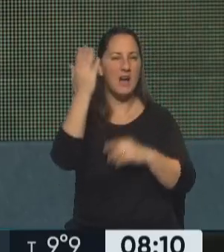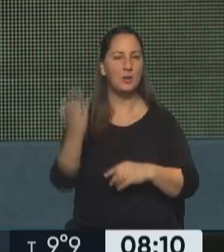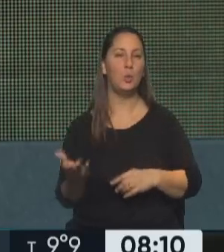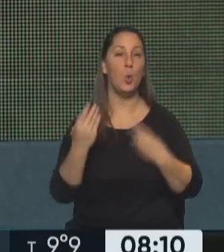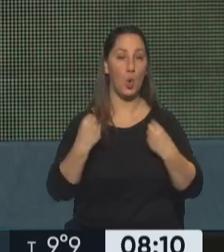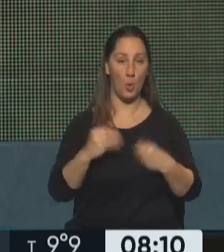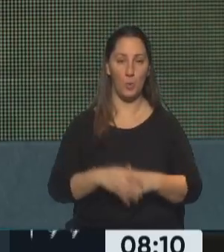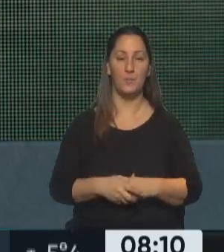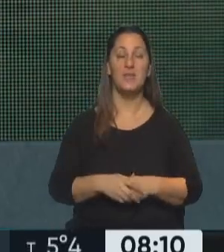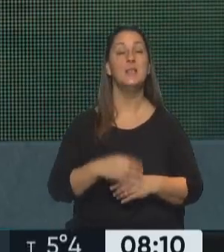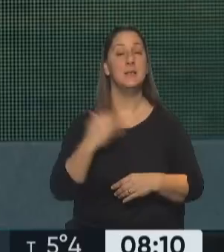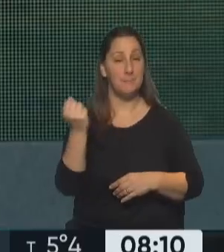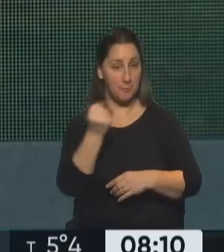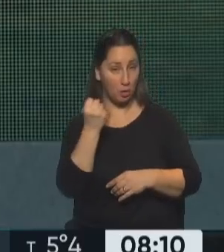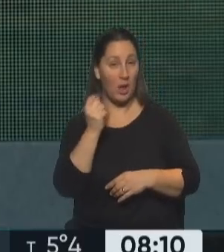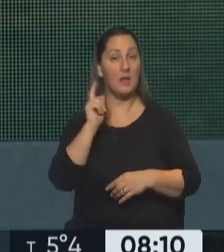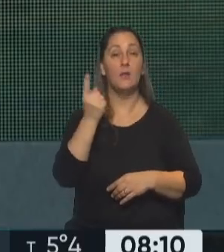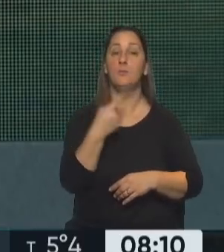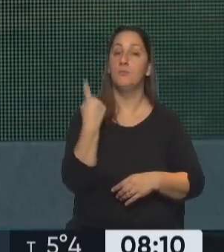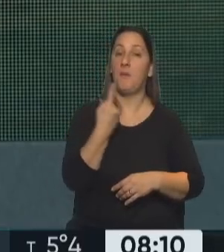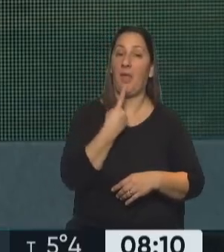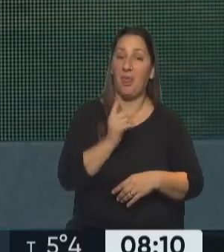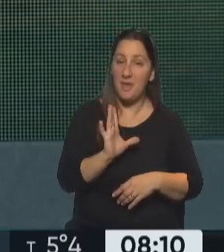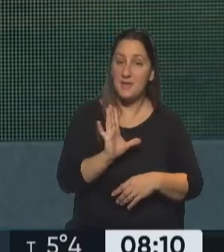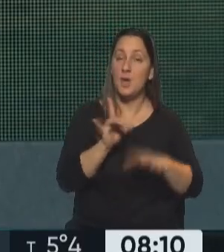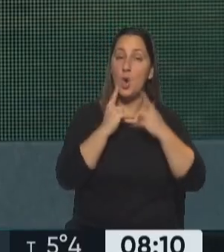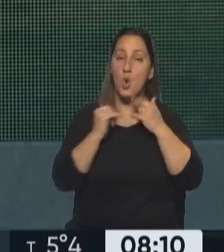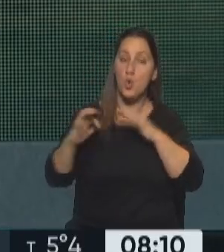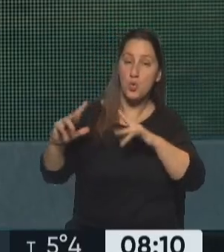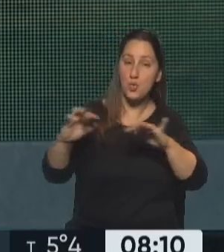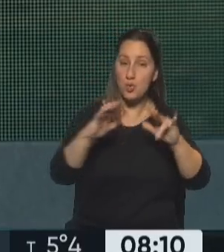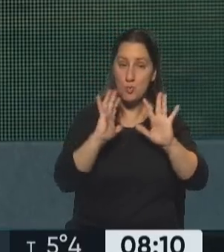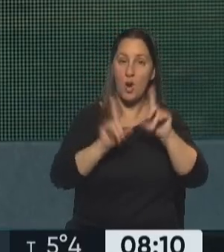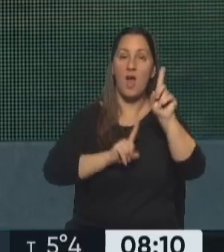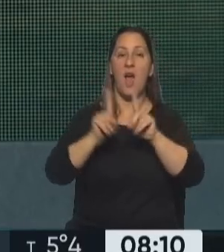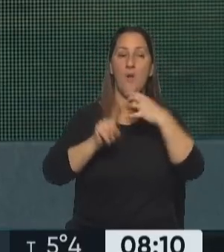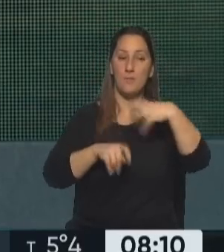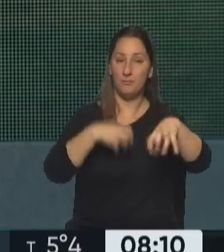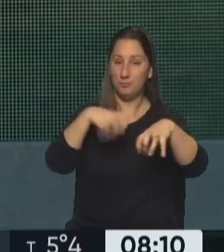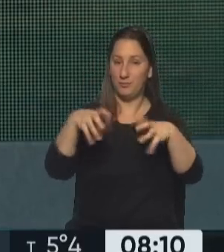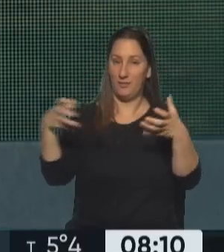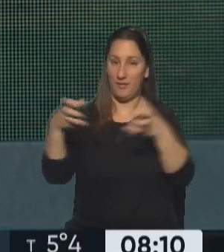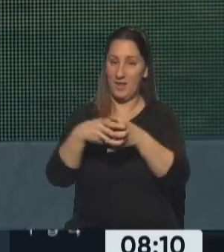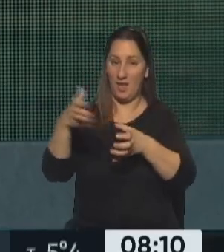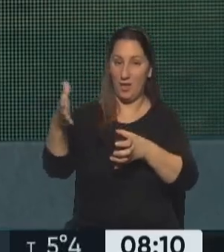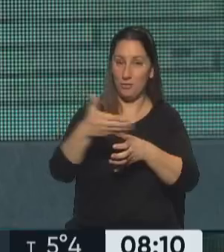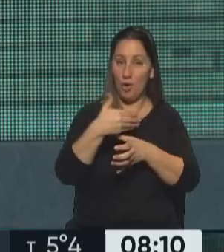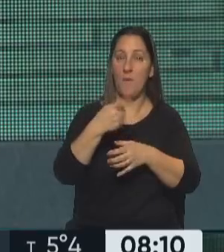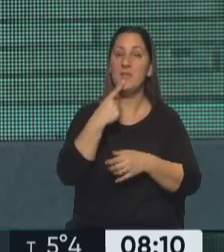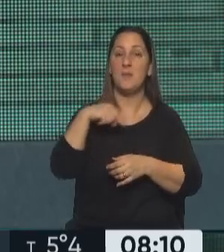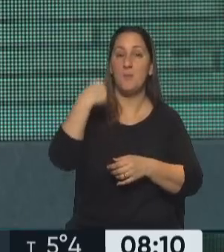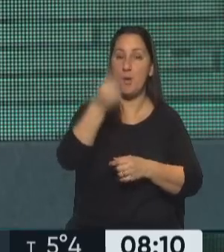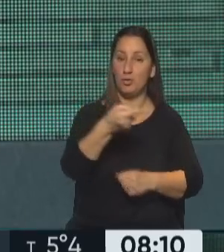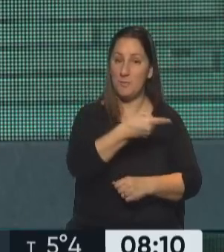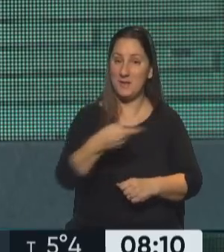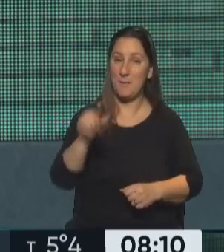Y sería un gesto importante, dicen en el seno de algunos sectores del Frente de Todos, que la próxima semana,